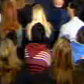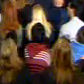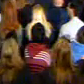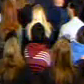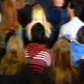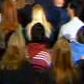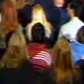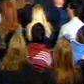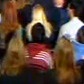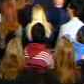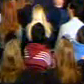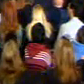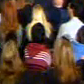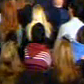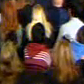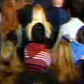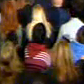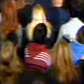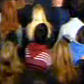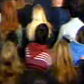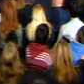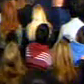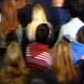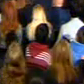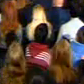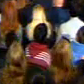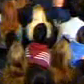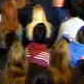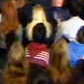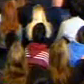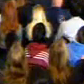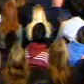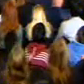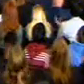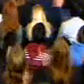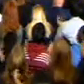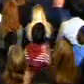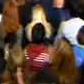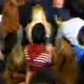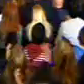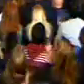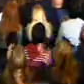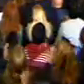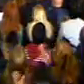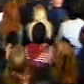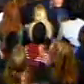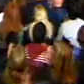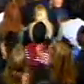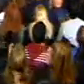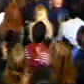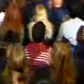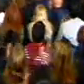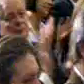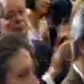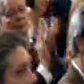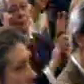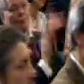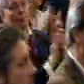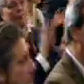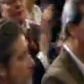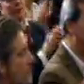Argentinas del Bicentenario para Todo el País, la señora Presidenta de los 40 millones de argentinos, la doctora